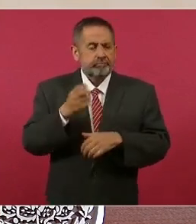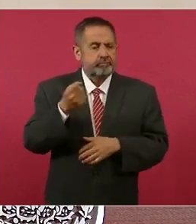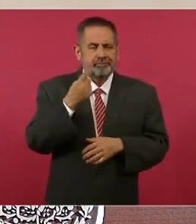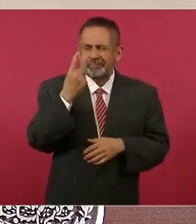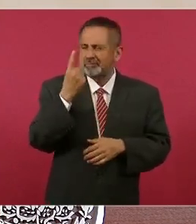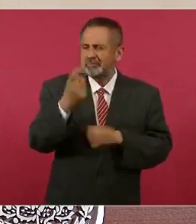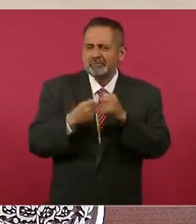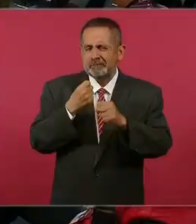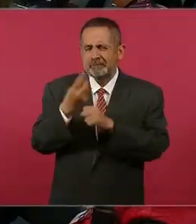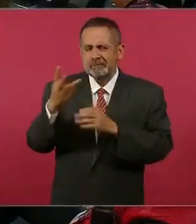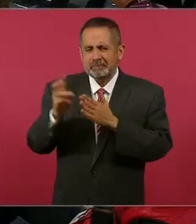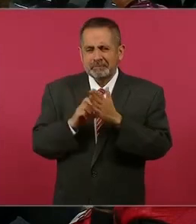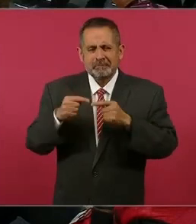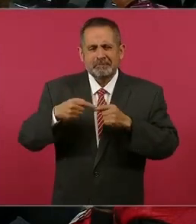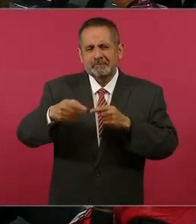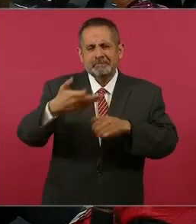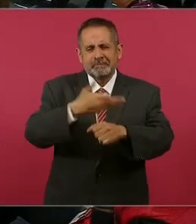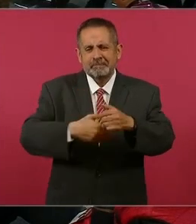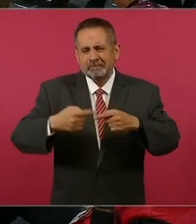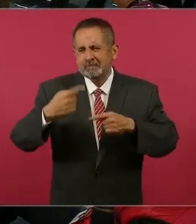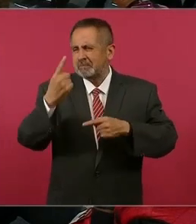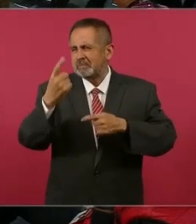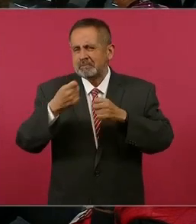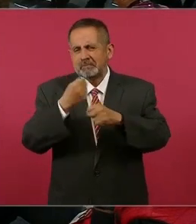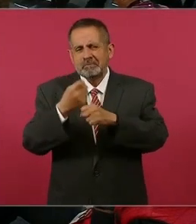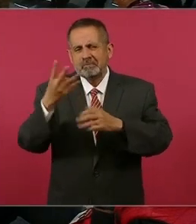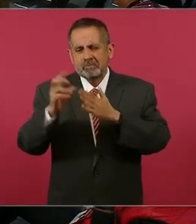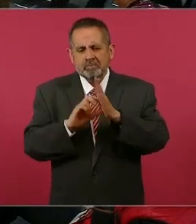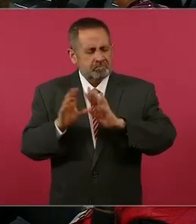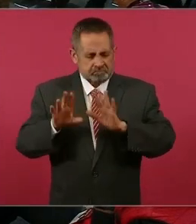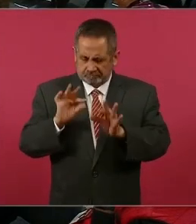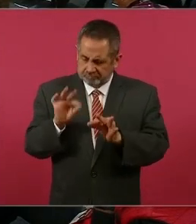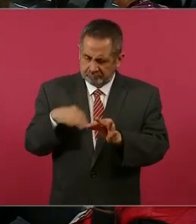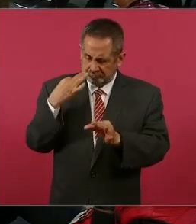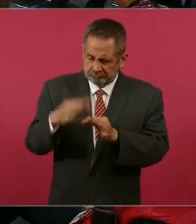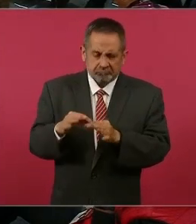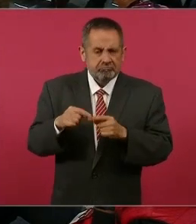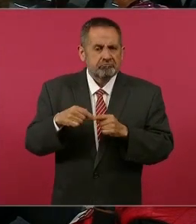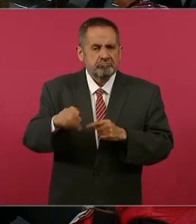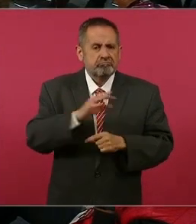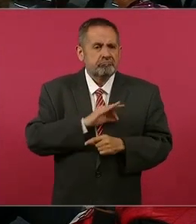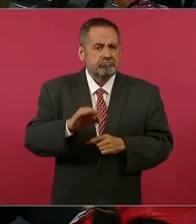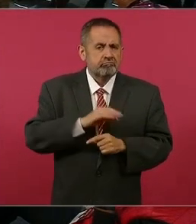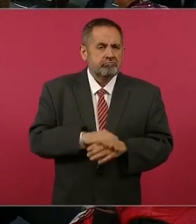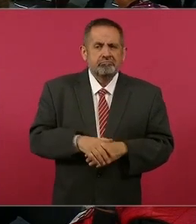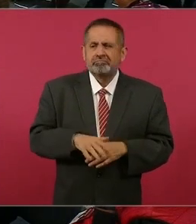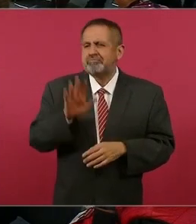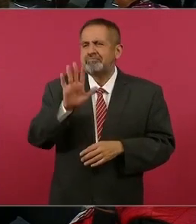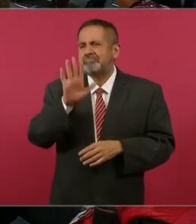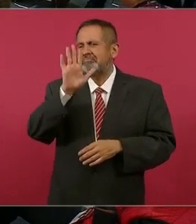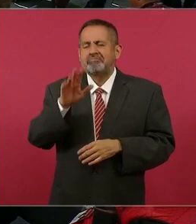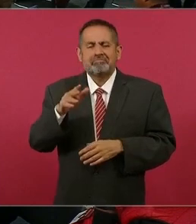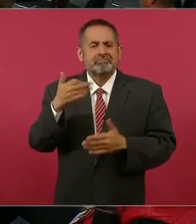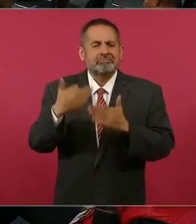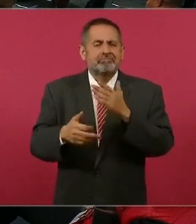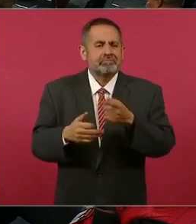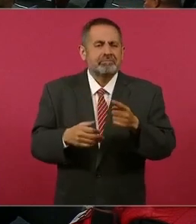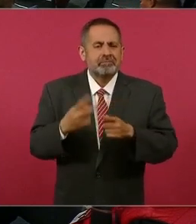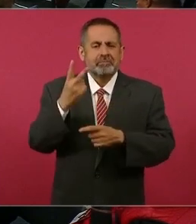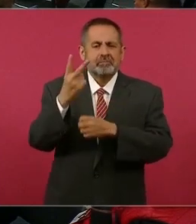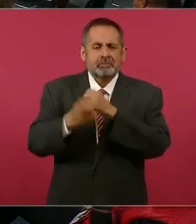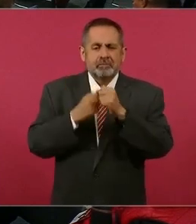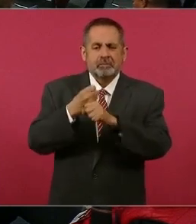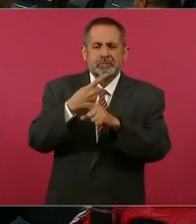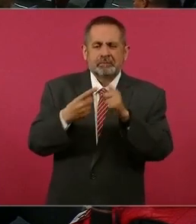año 3 meses los que nos faltan, 1 año 4 meses, pero es como si nos faltaran 2